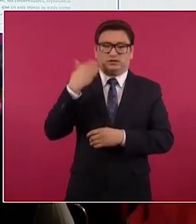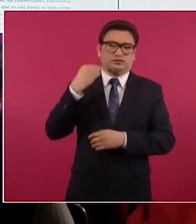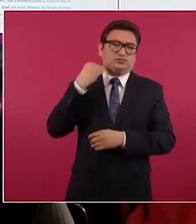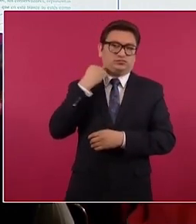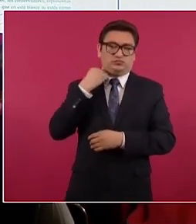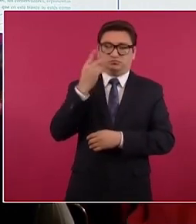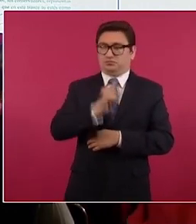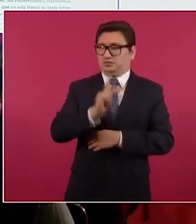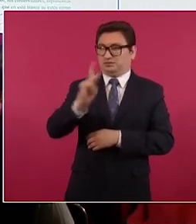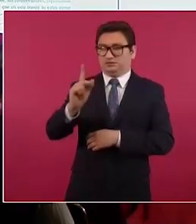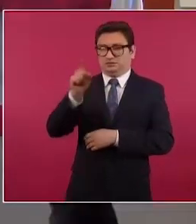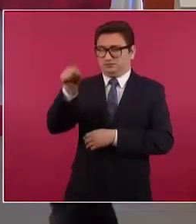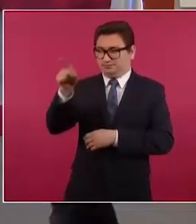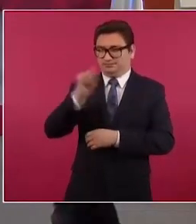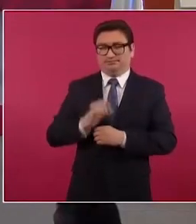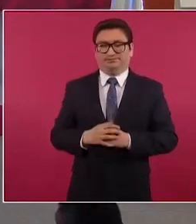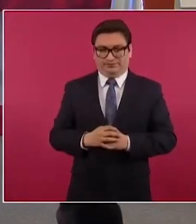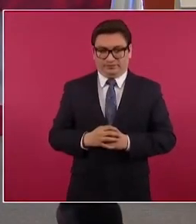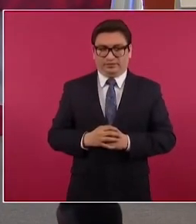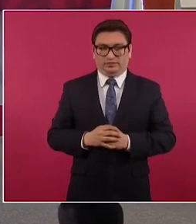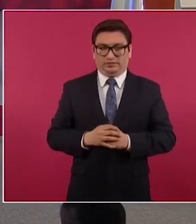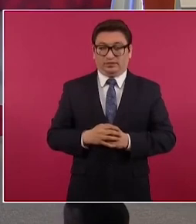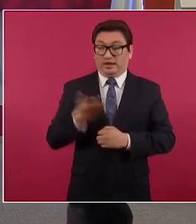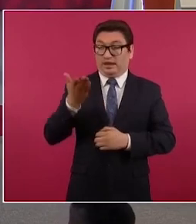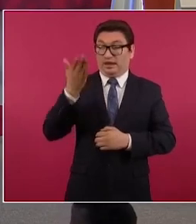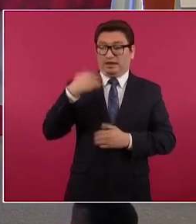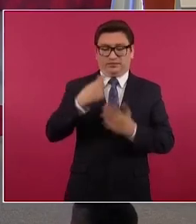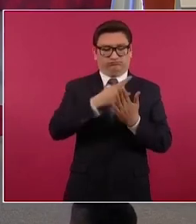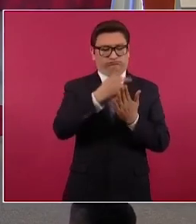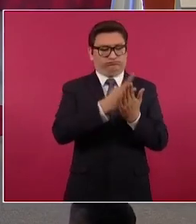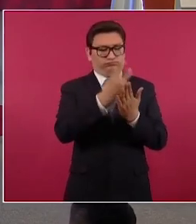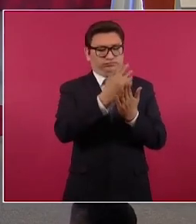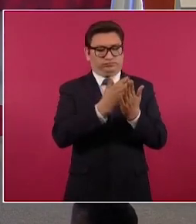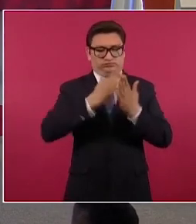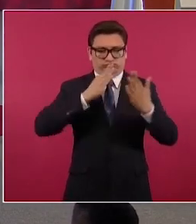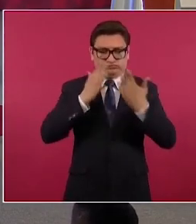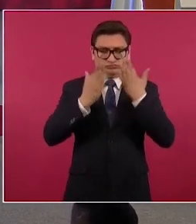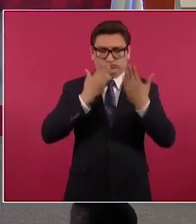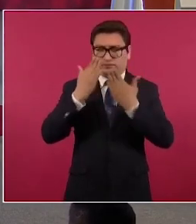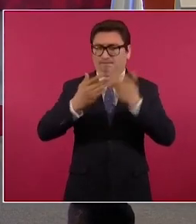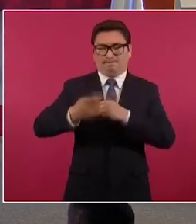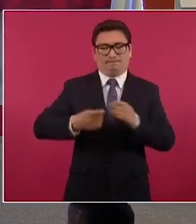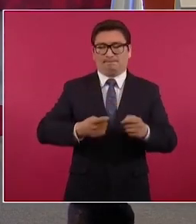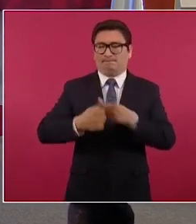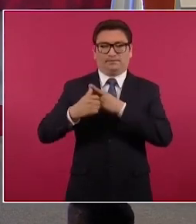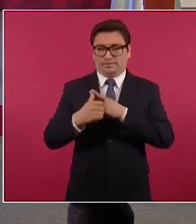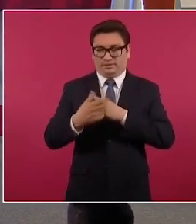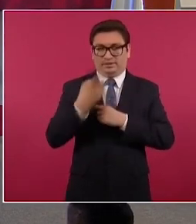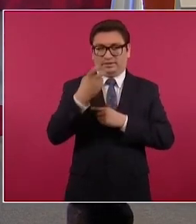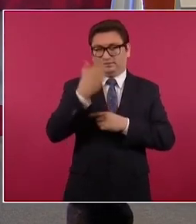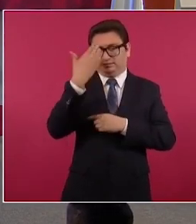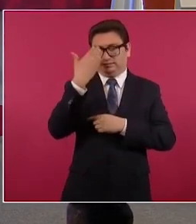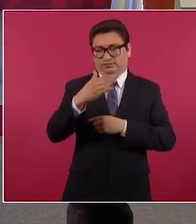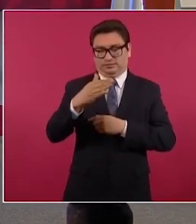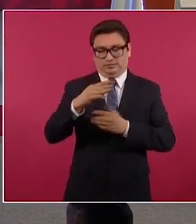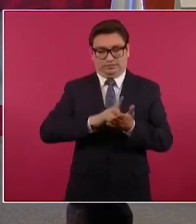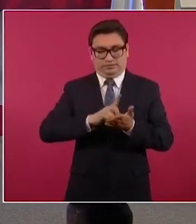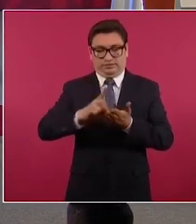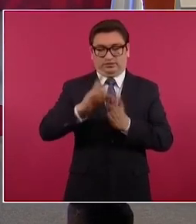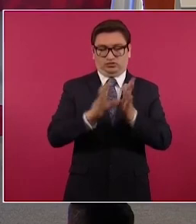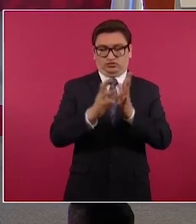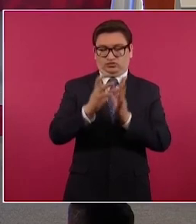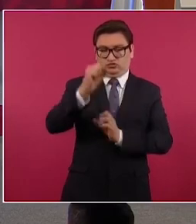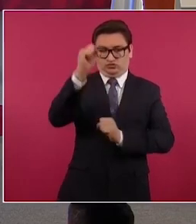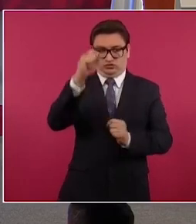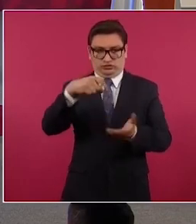tú, en los primeros planes de estudio para cumplir con uno de los derechos consagrados en la